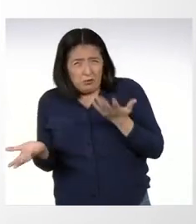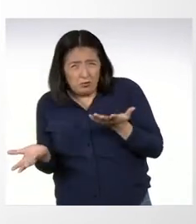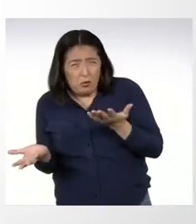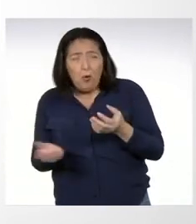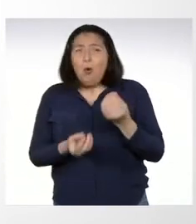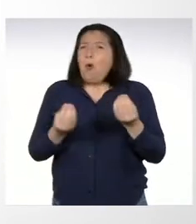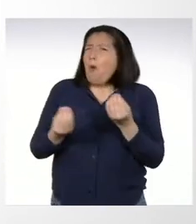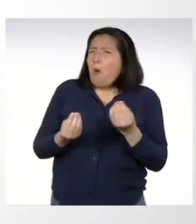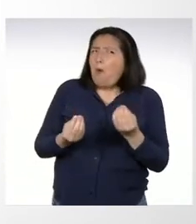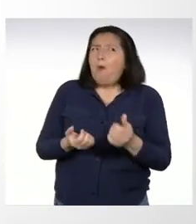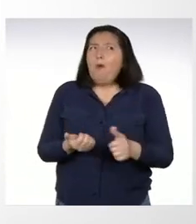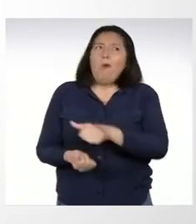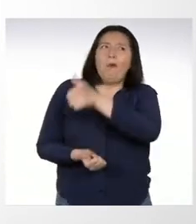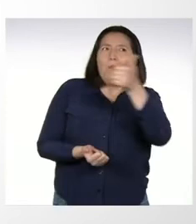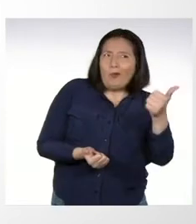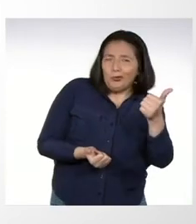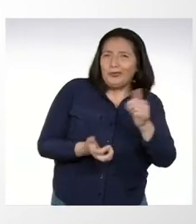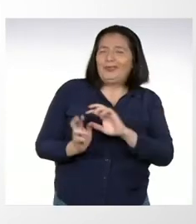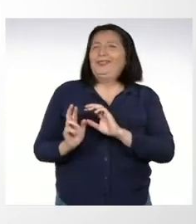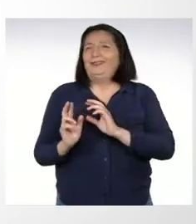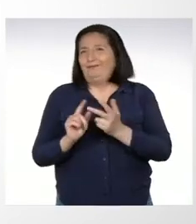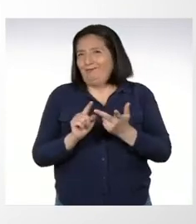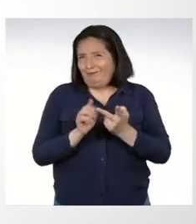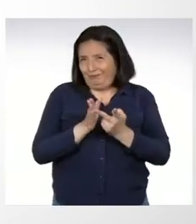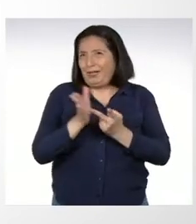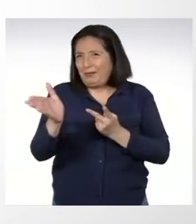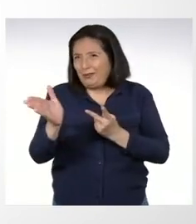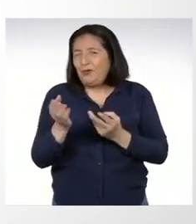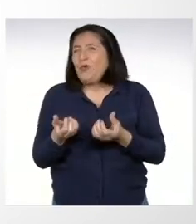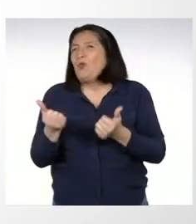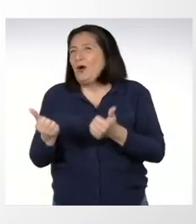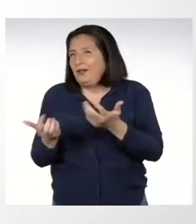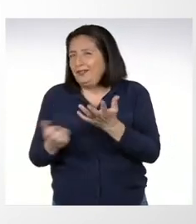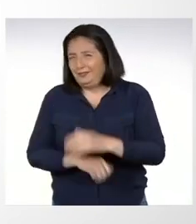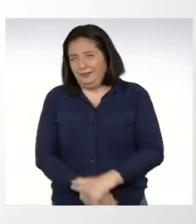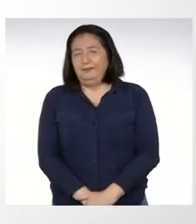¿Cuál sería la otra solución?